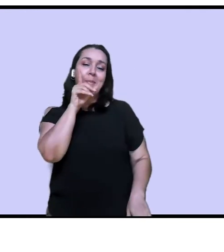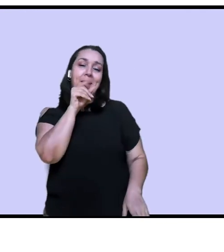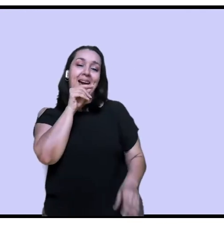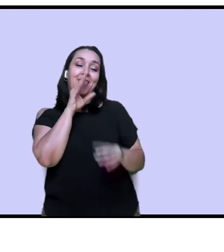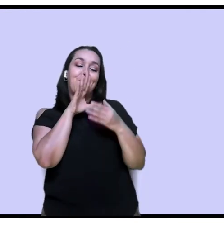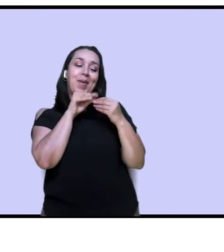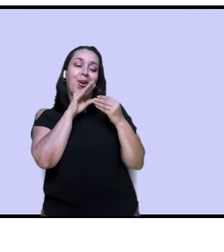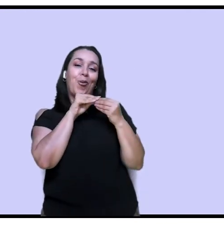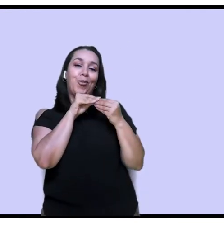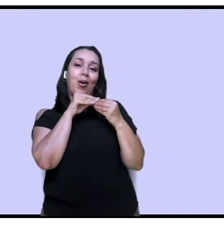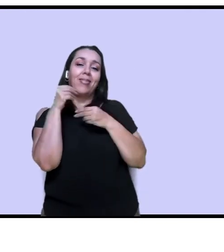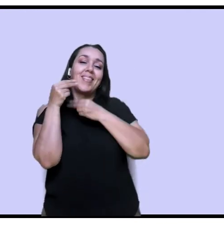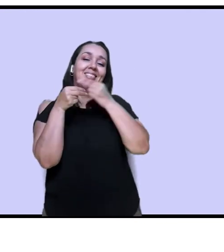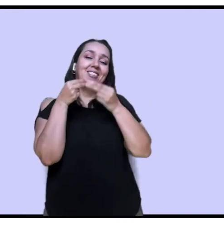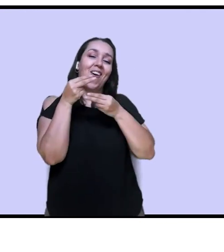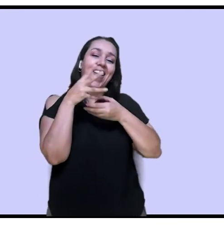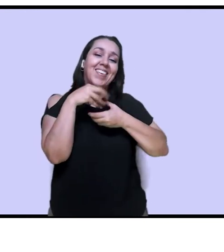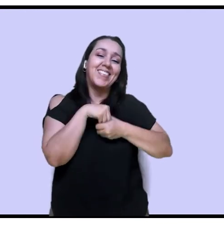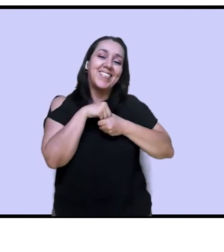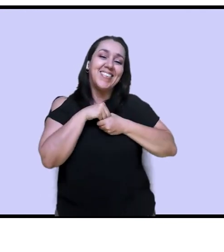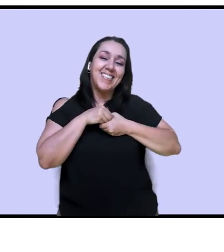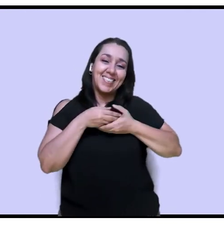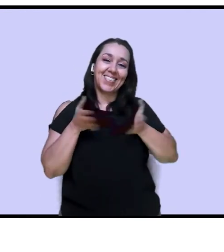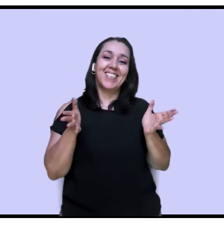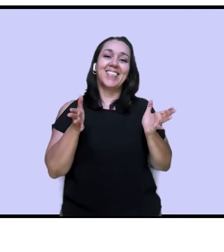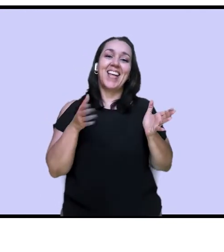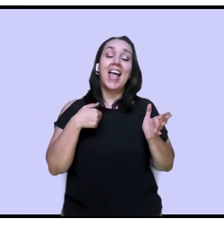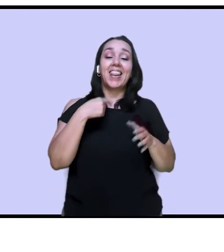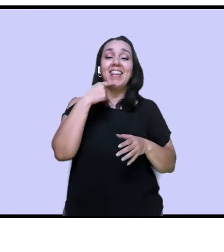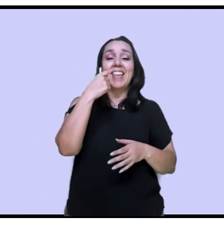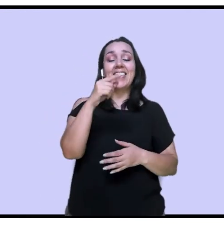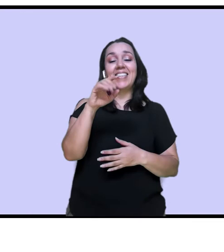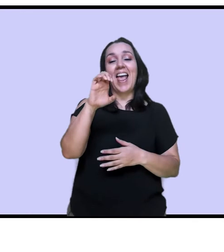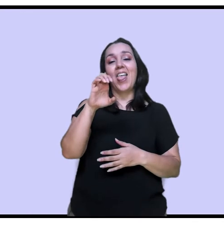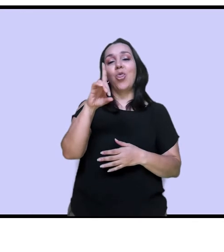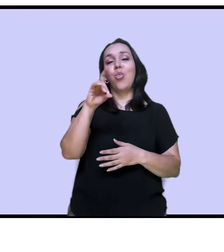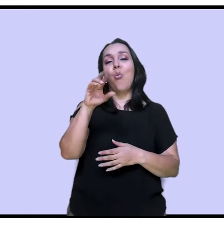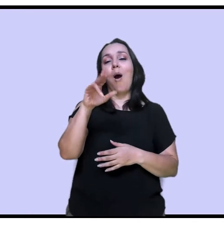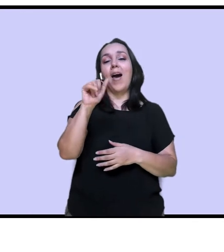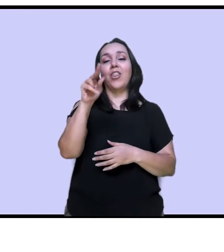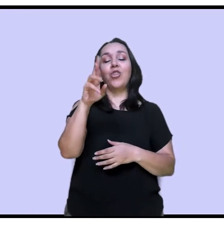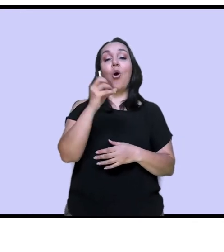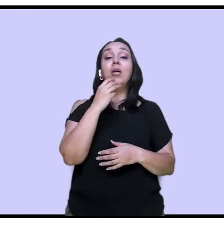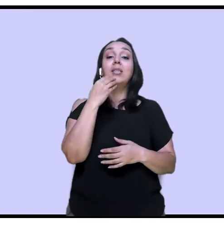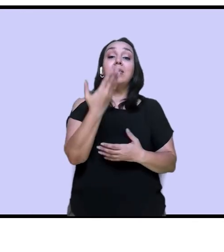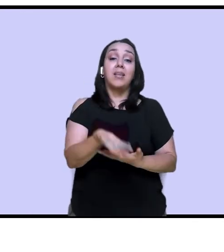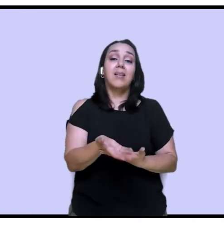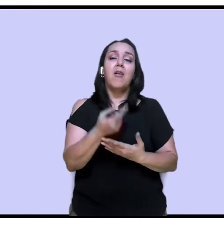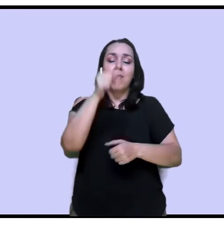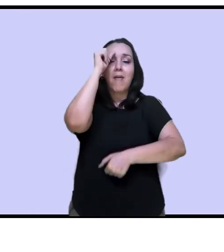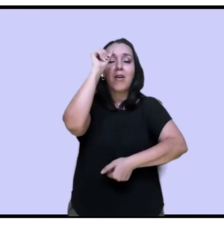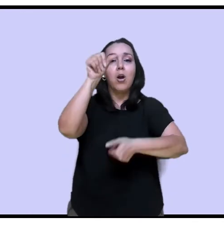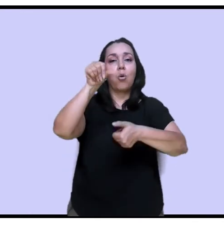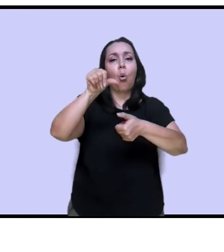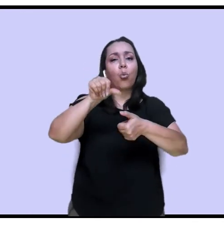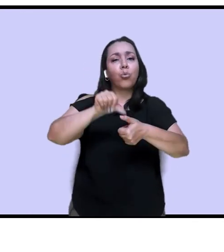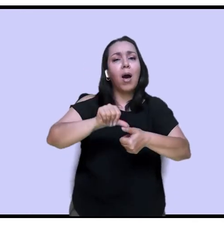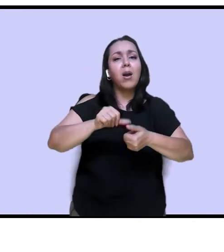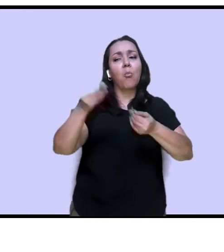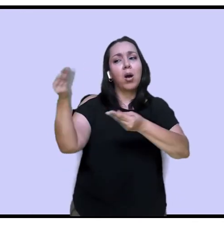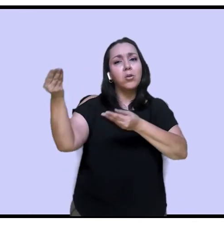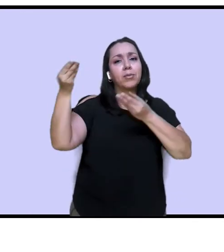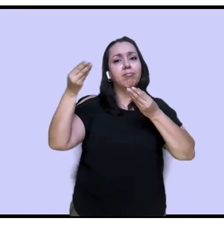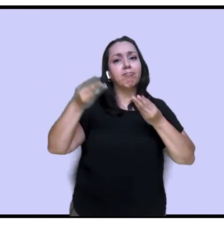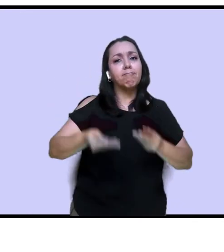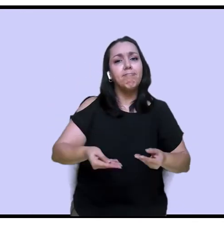me contó que estamos hechos de historias, según lo dice Eduardo Galeano. Recordar, compañeras y compañeros, que cuando nosotros